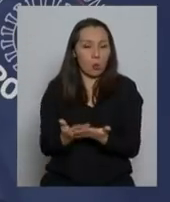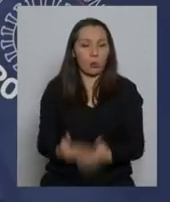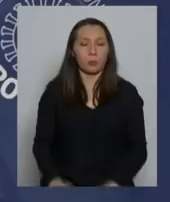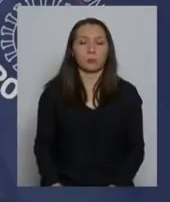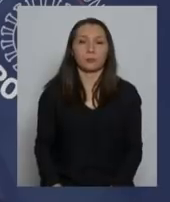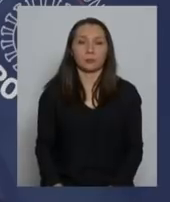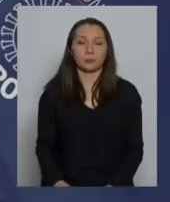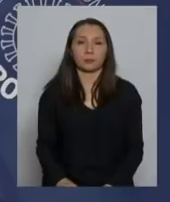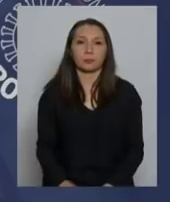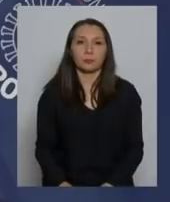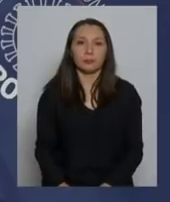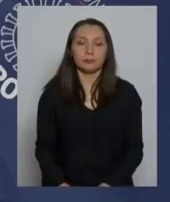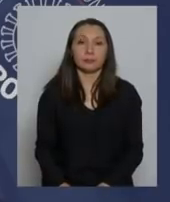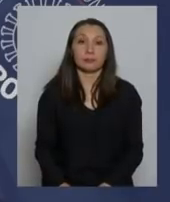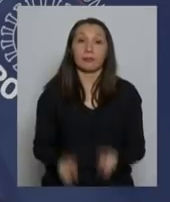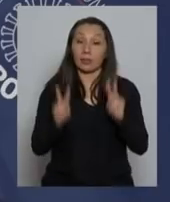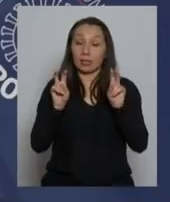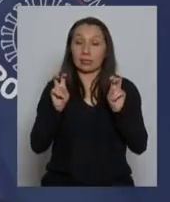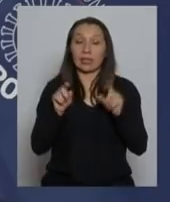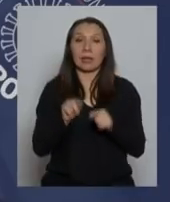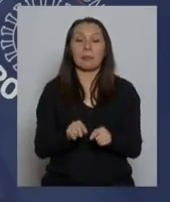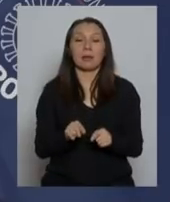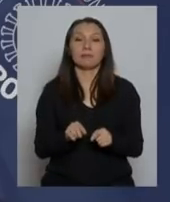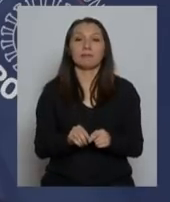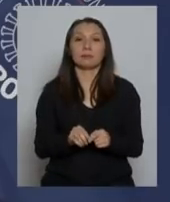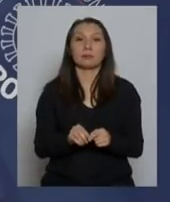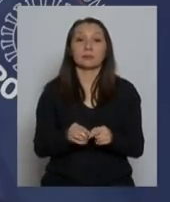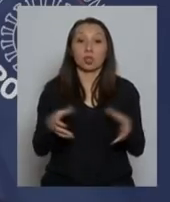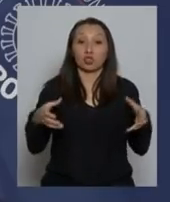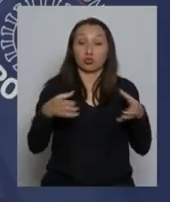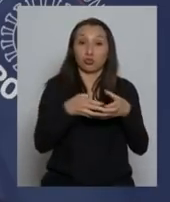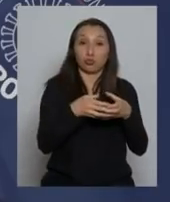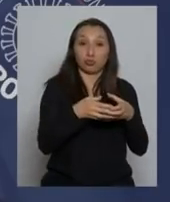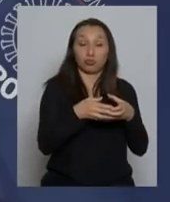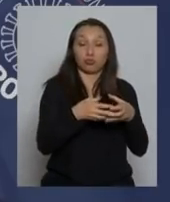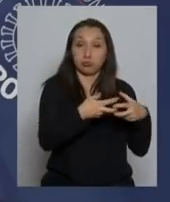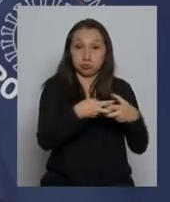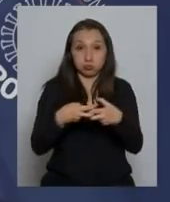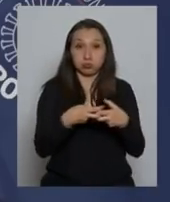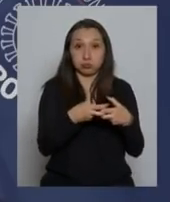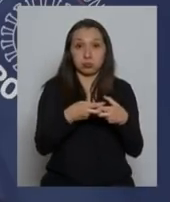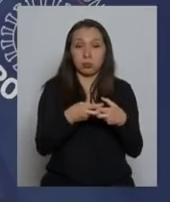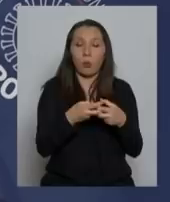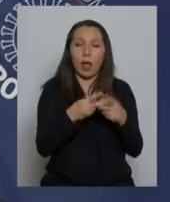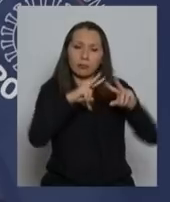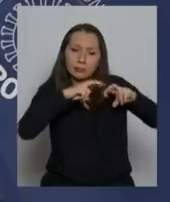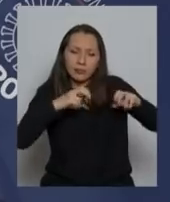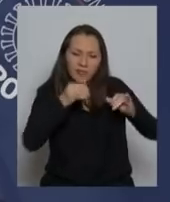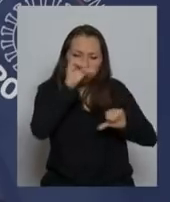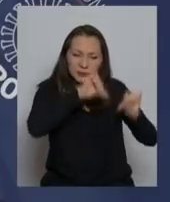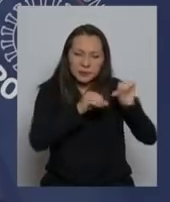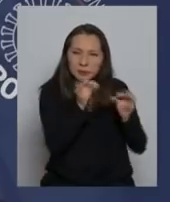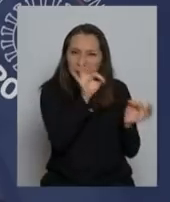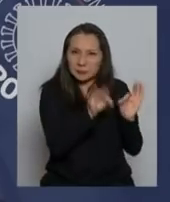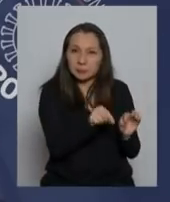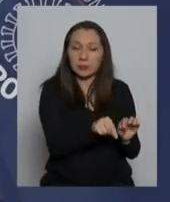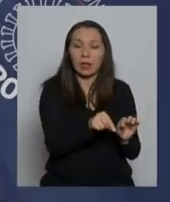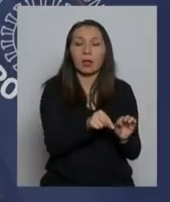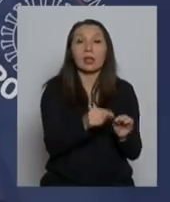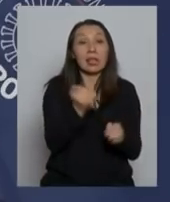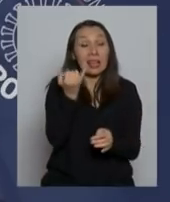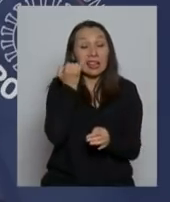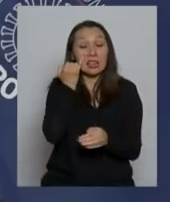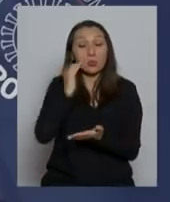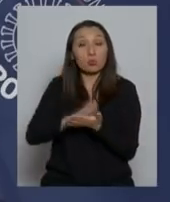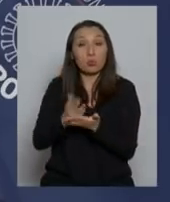Salud. En relación a la Sociedad de Infectología, quiero confirmar que el